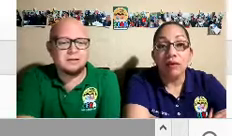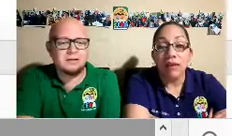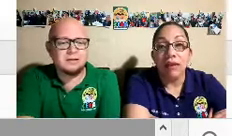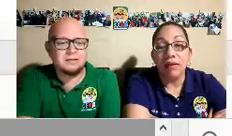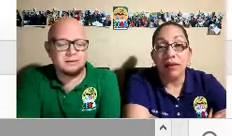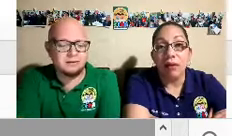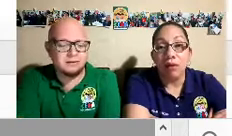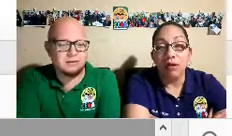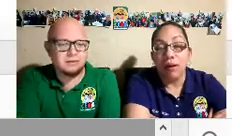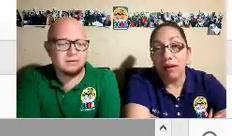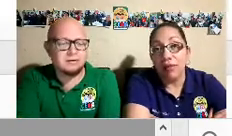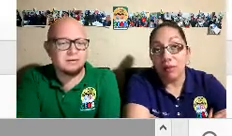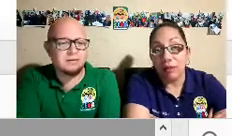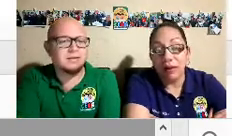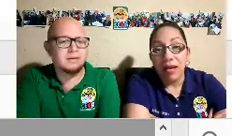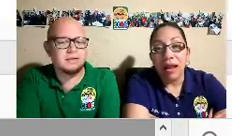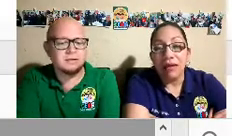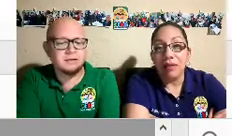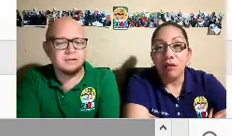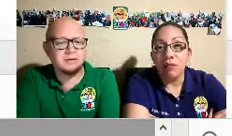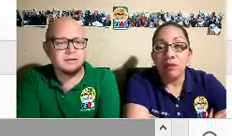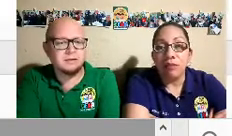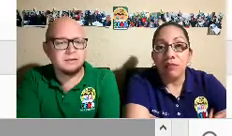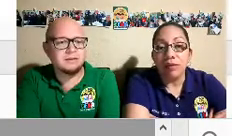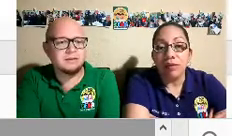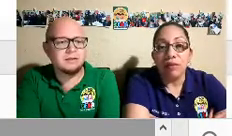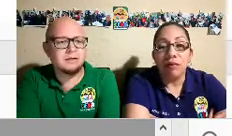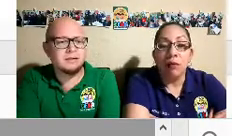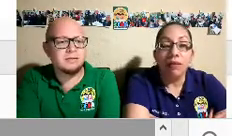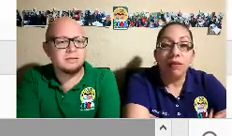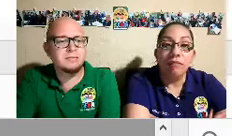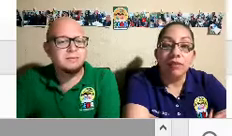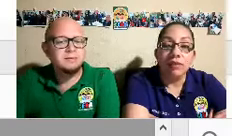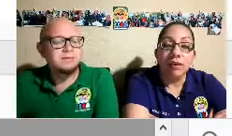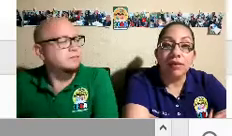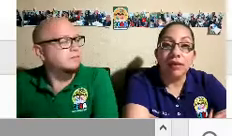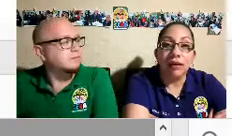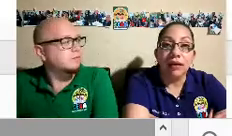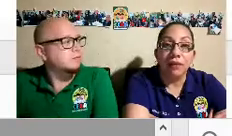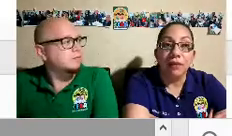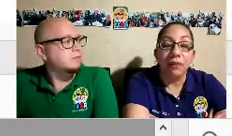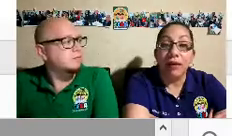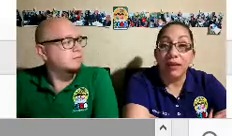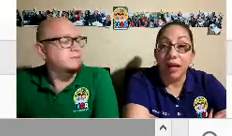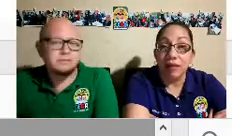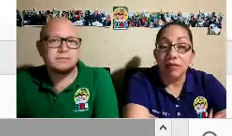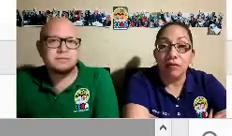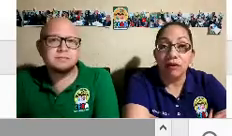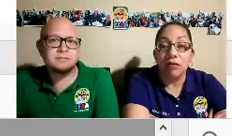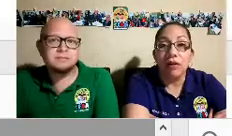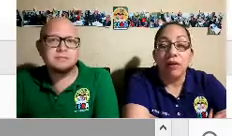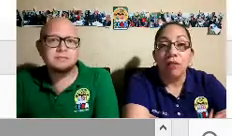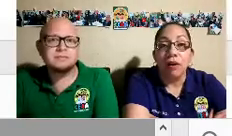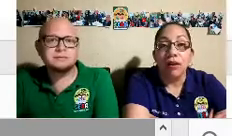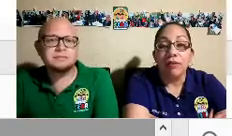eso la actividad inicial de juego era describir. Aquí es muy importante porque están poniendo en cuenta muchísimas habilidades los